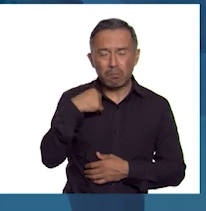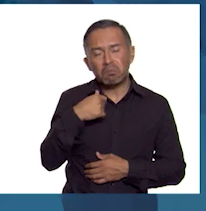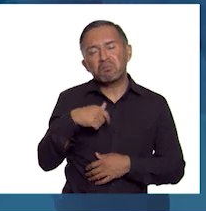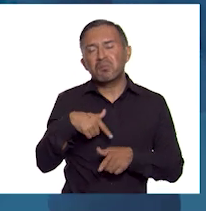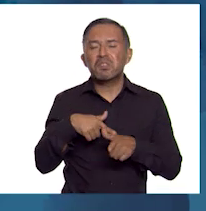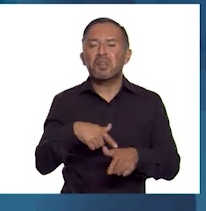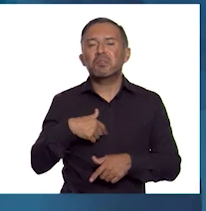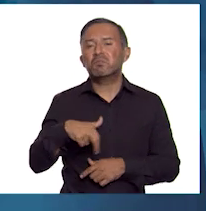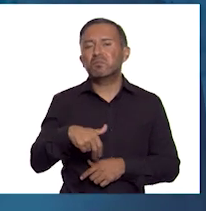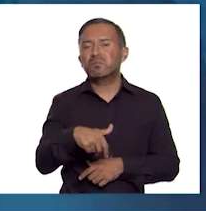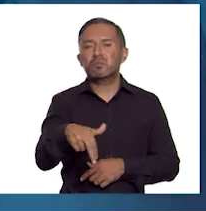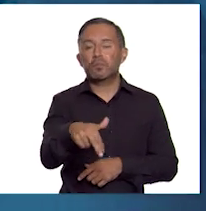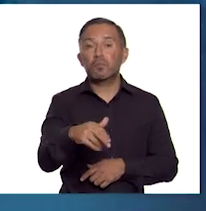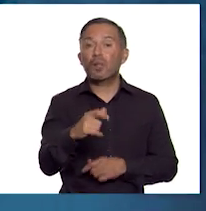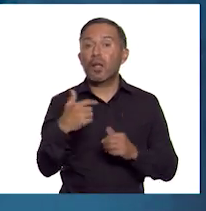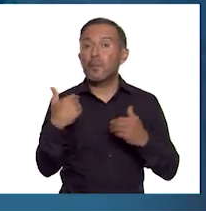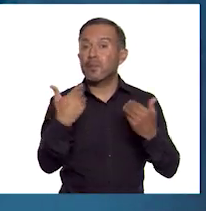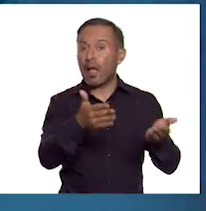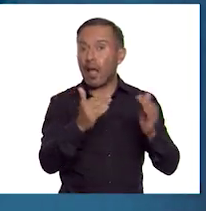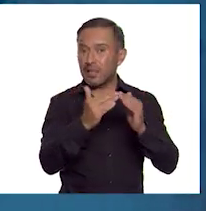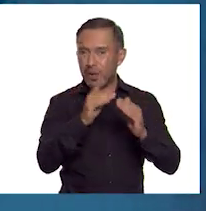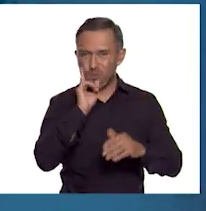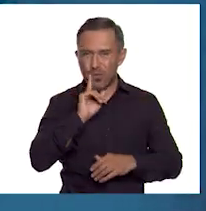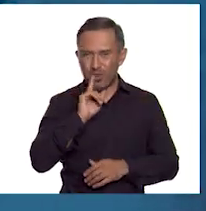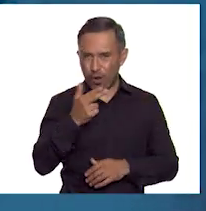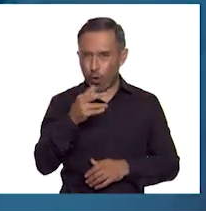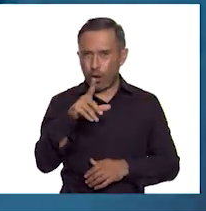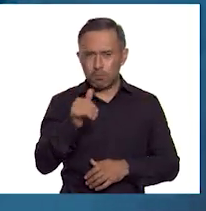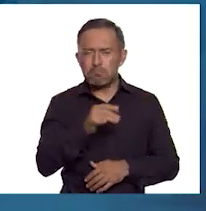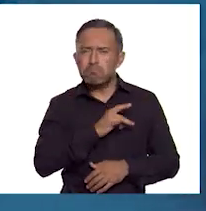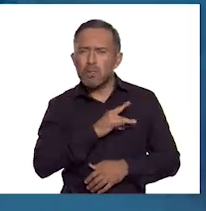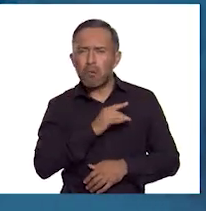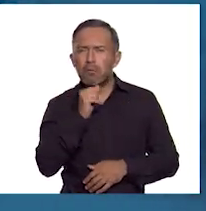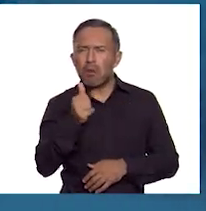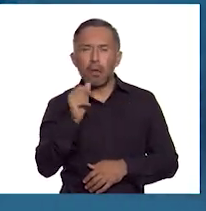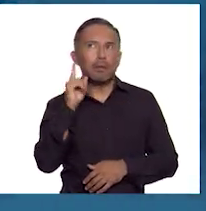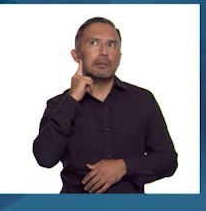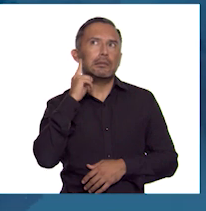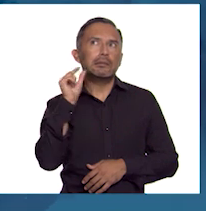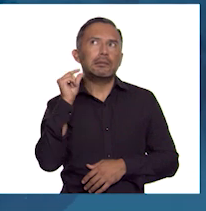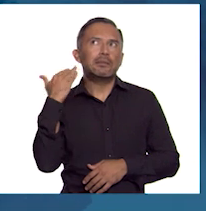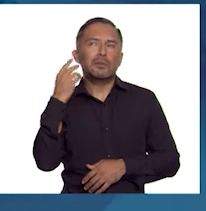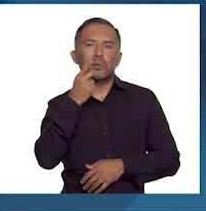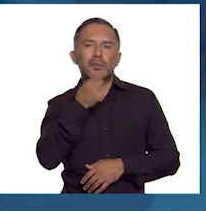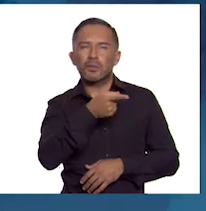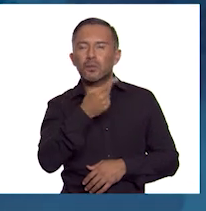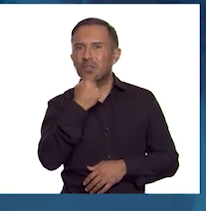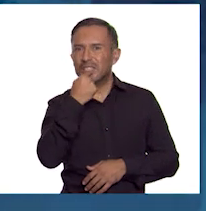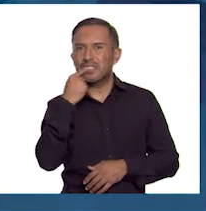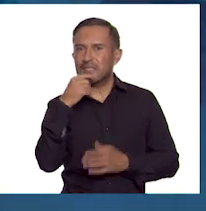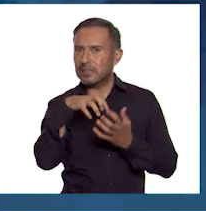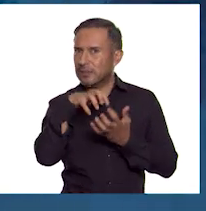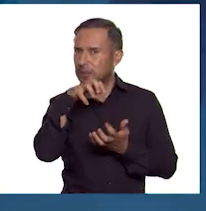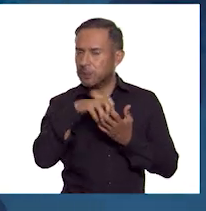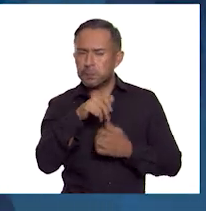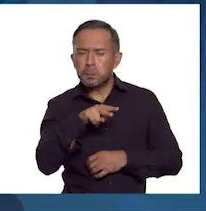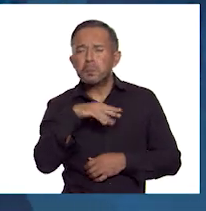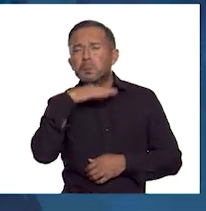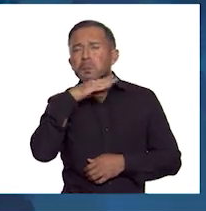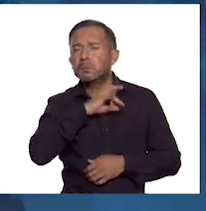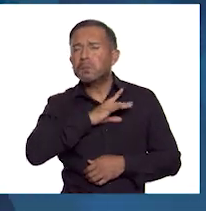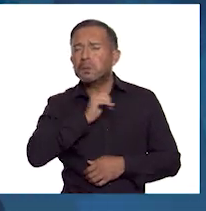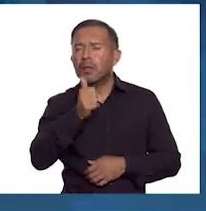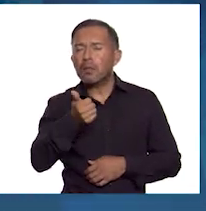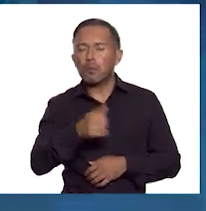Cuando llegó a casa de la señora Hole, no tuvo miedo porque ya había oído hablar de sus enormes dientes. Y se puso rápidamente a su